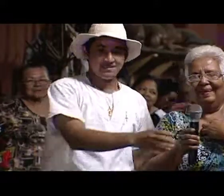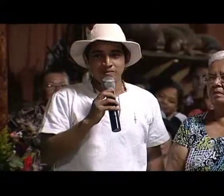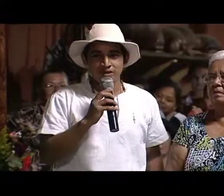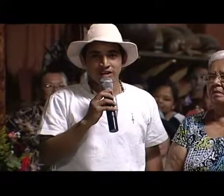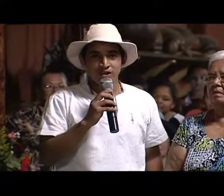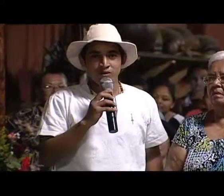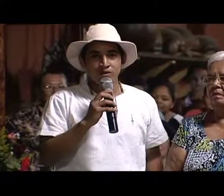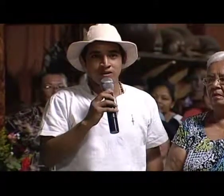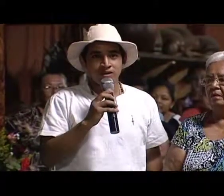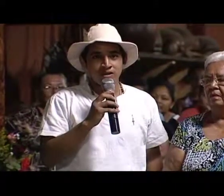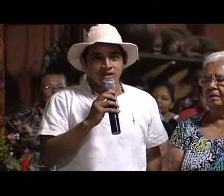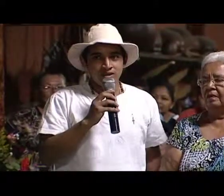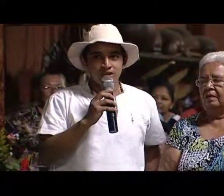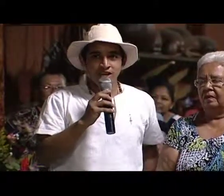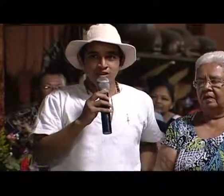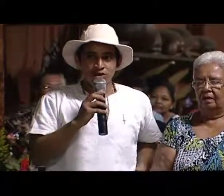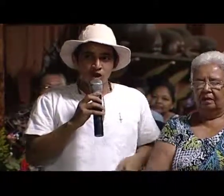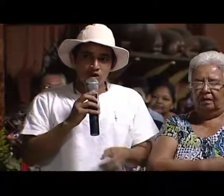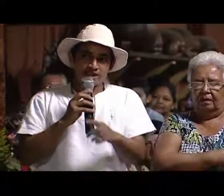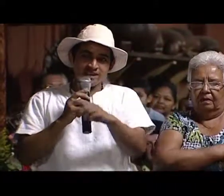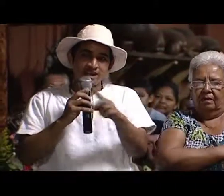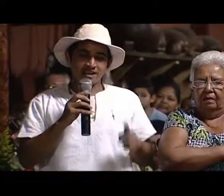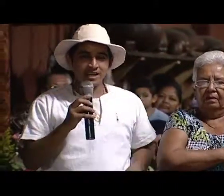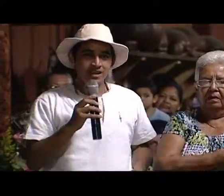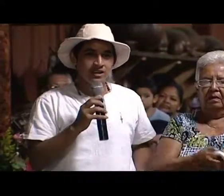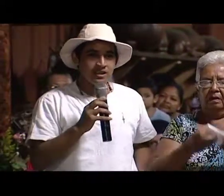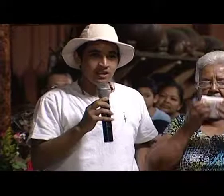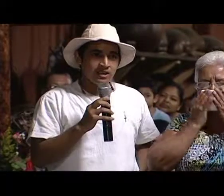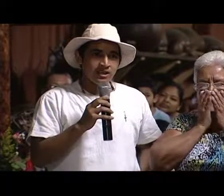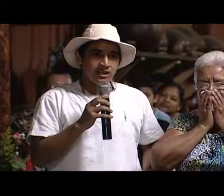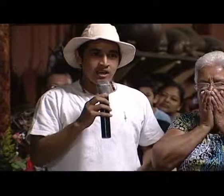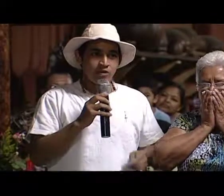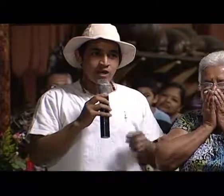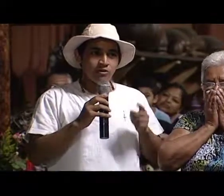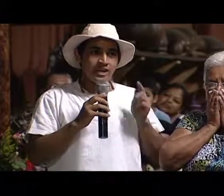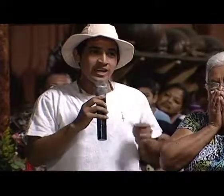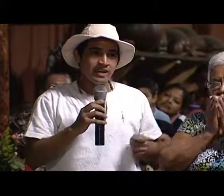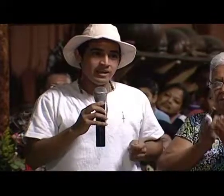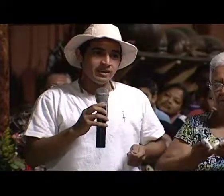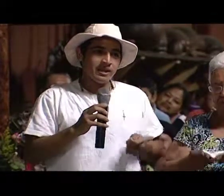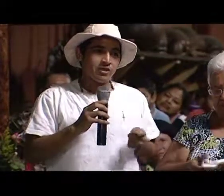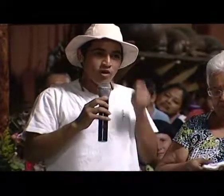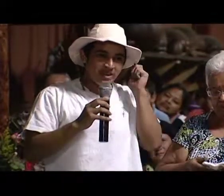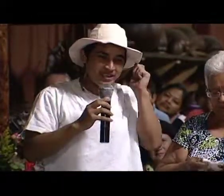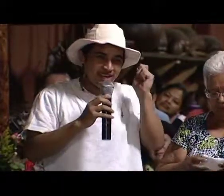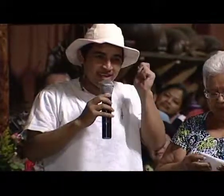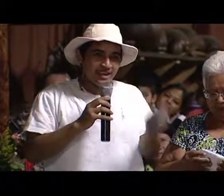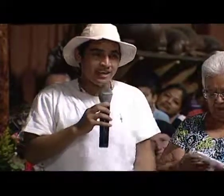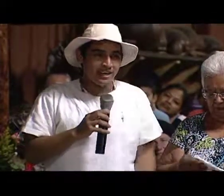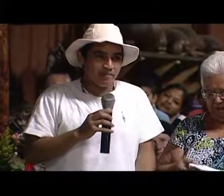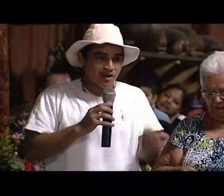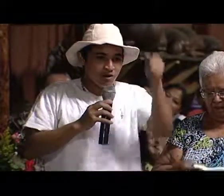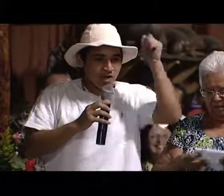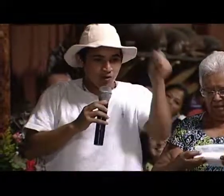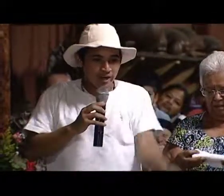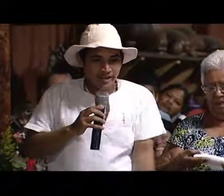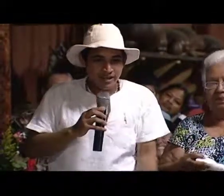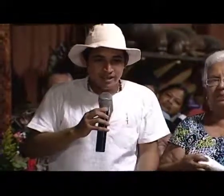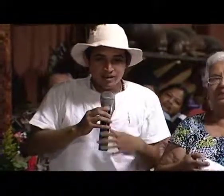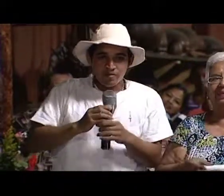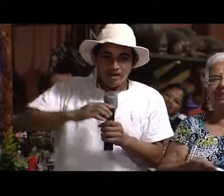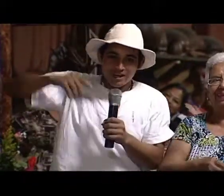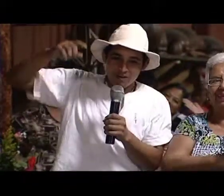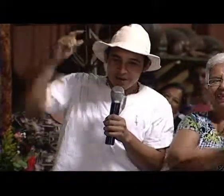Por último, quiero decirle a todos los que están aquí que cuando llegue, que no me nieguen nada, que me